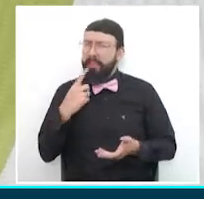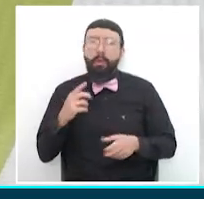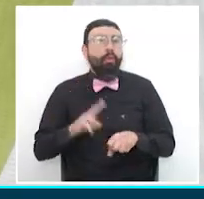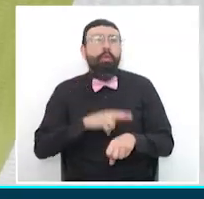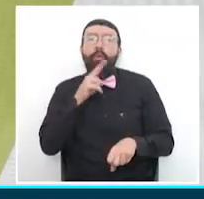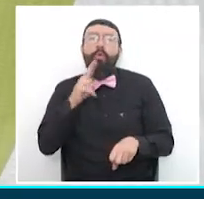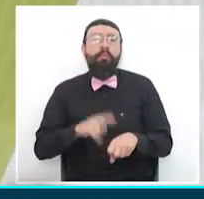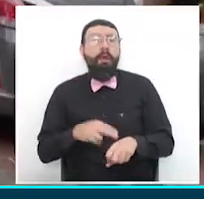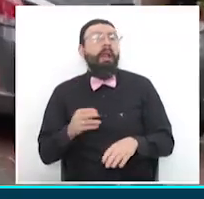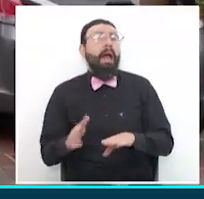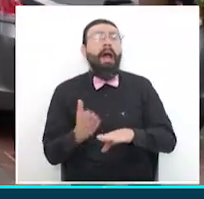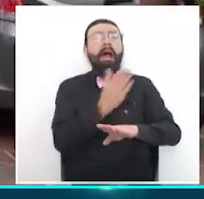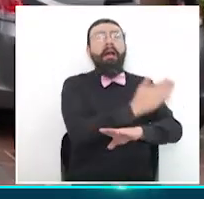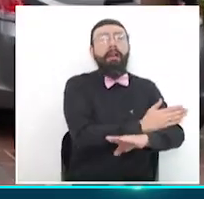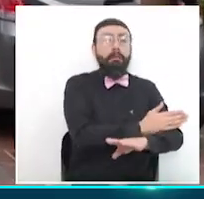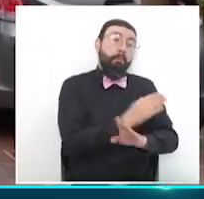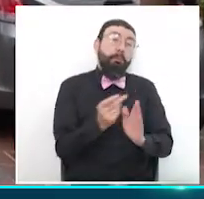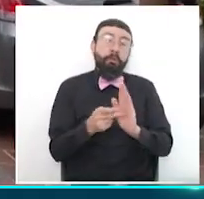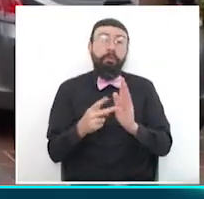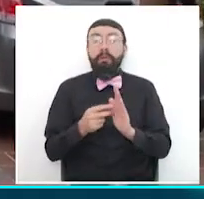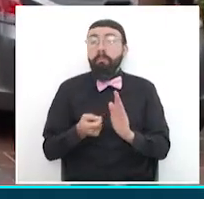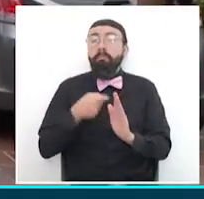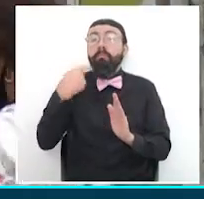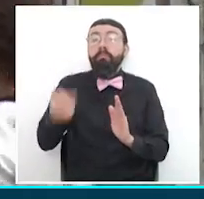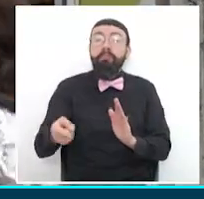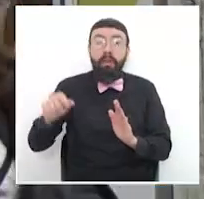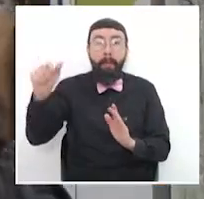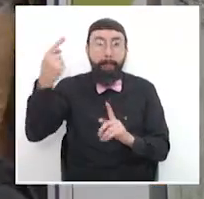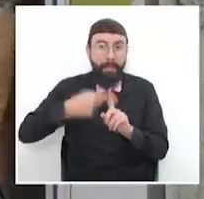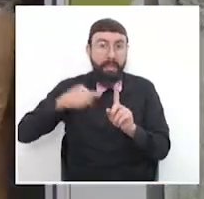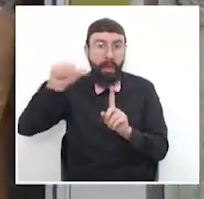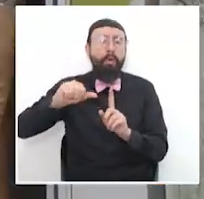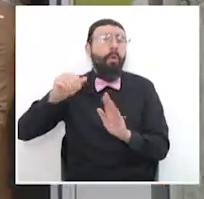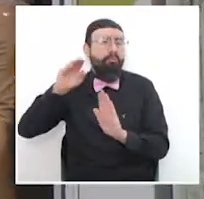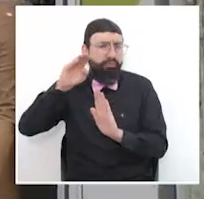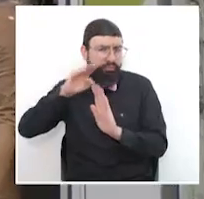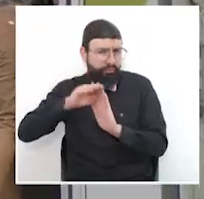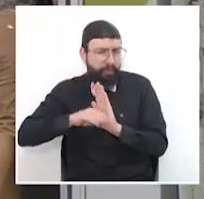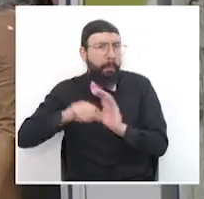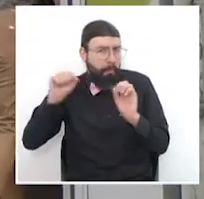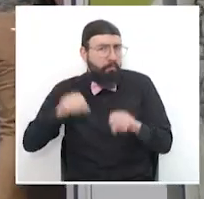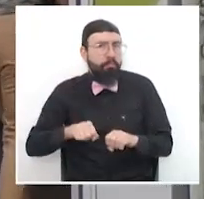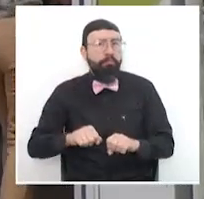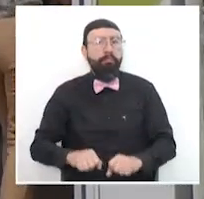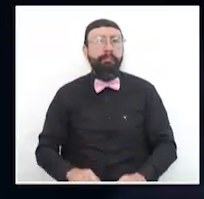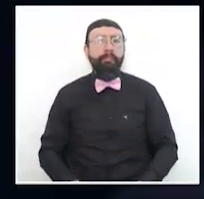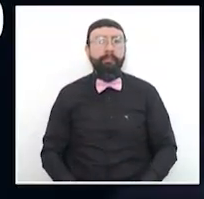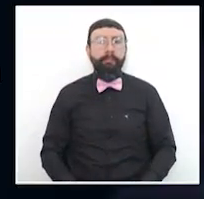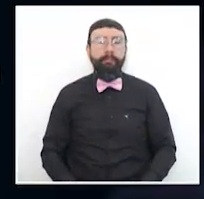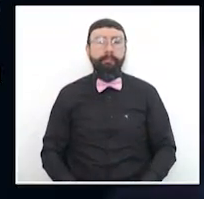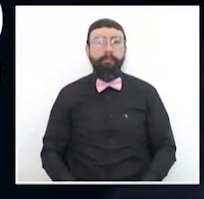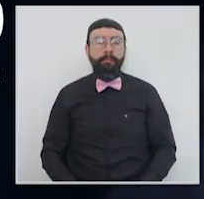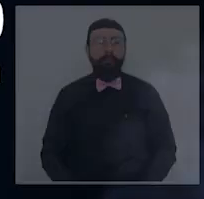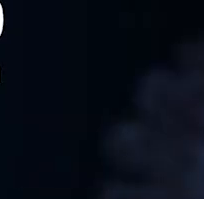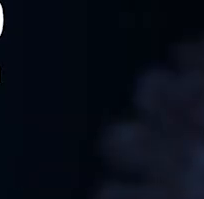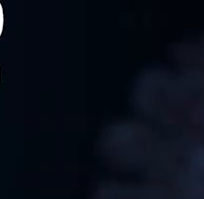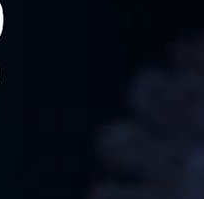de la pandemia, lo que podría significar que para el mes de agosto las facturas podrían llegar al valor estándar.